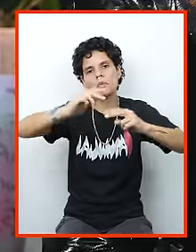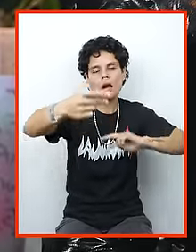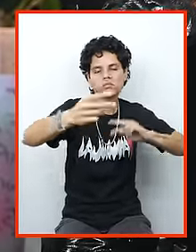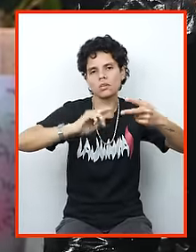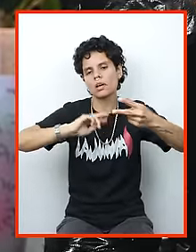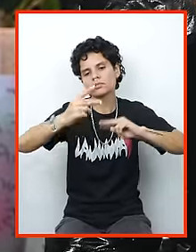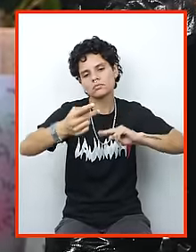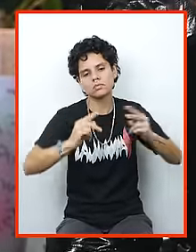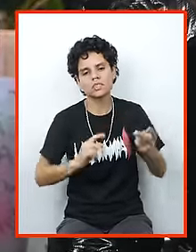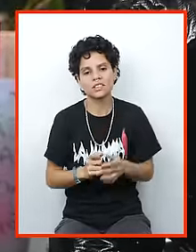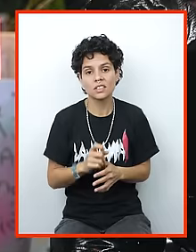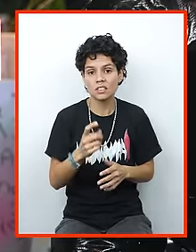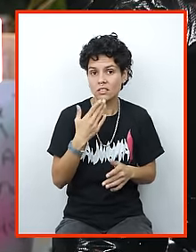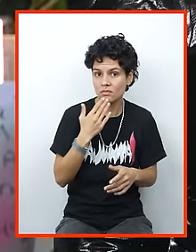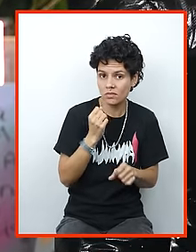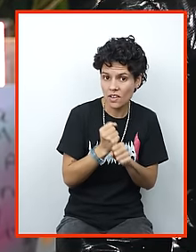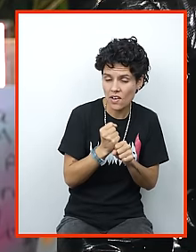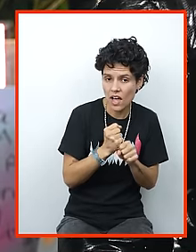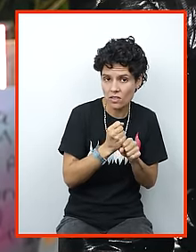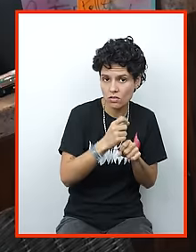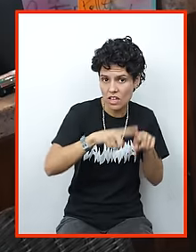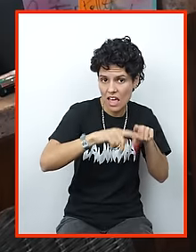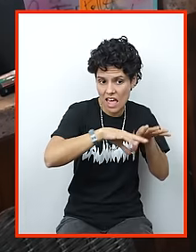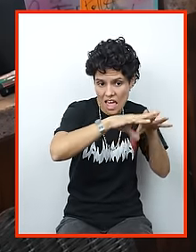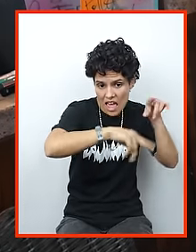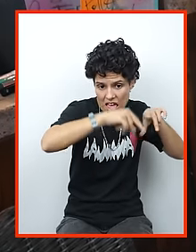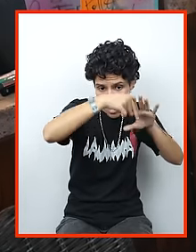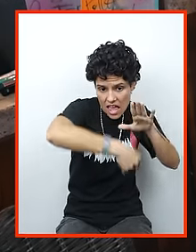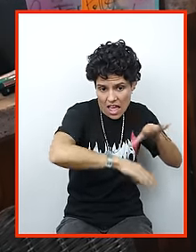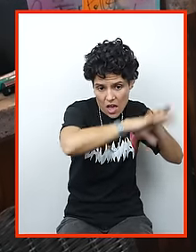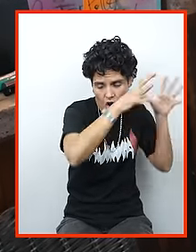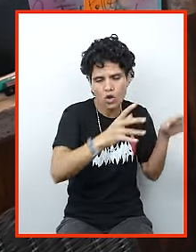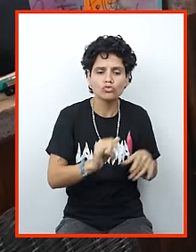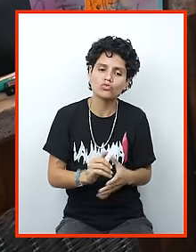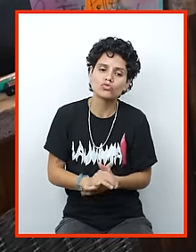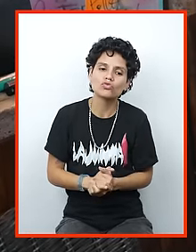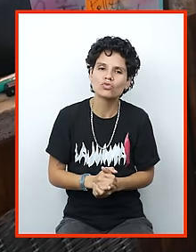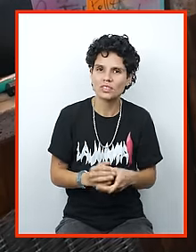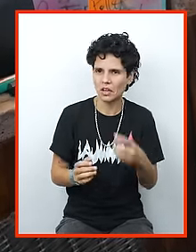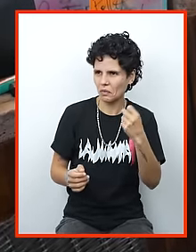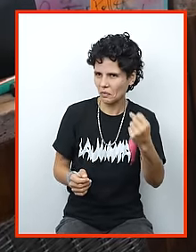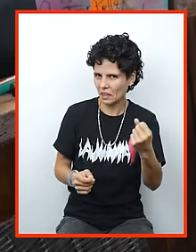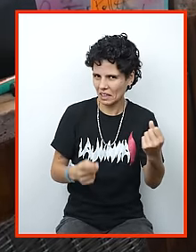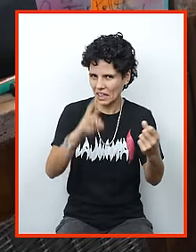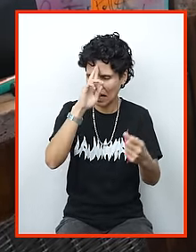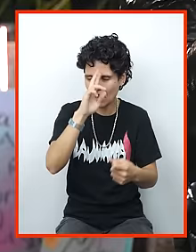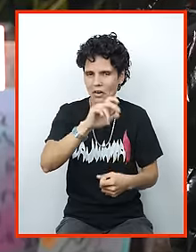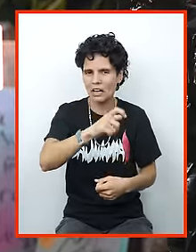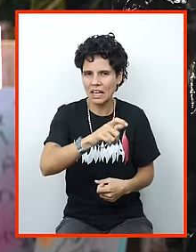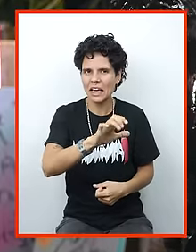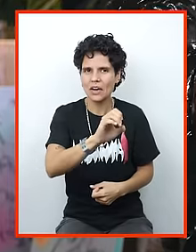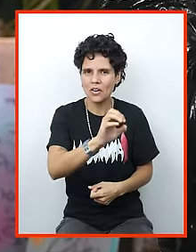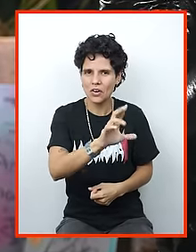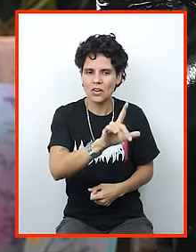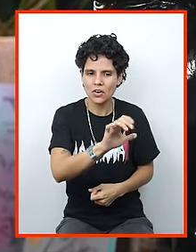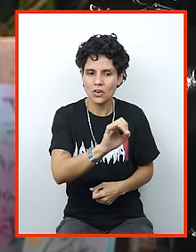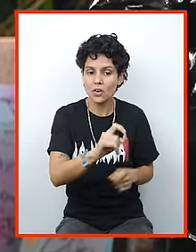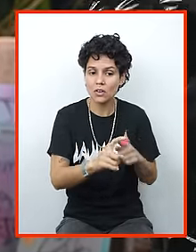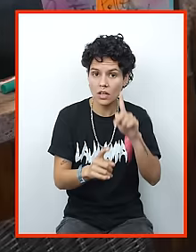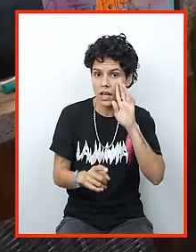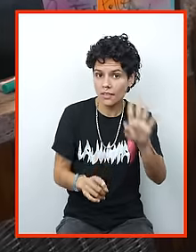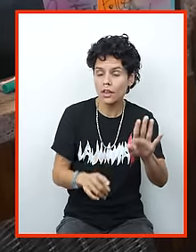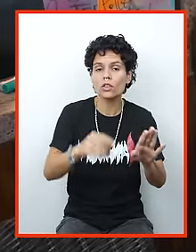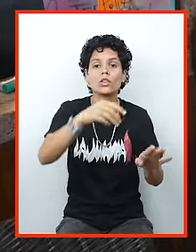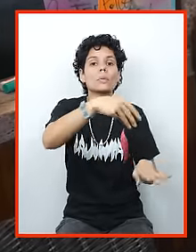ahí hacemos... ¿Has trabajado geólogo alguna vez, no? Sí, sí. ¿Sí? Pero no he crecido tanto, pero... Heavy ser geólogo y hacer esto